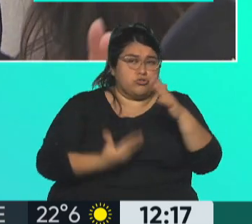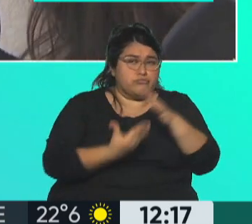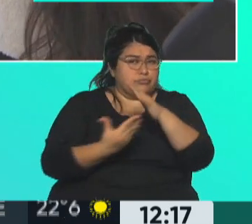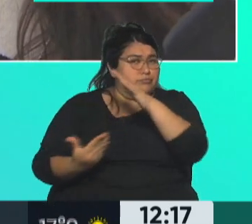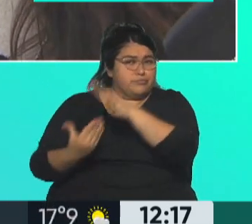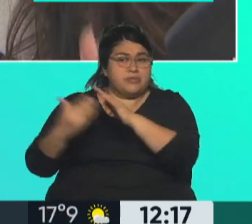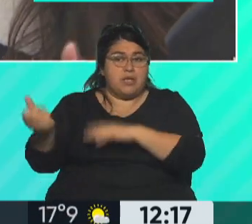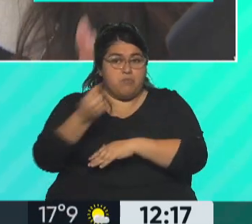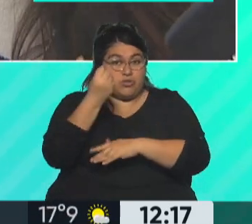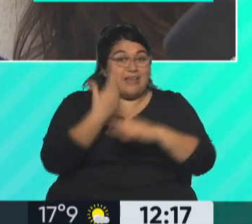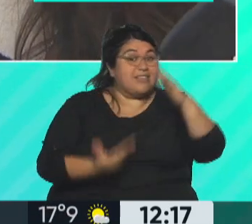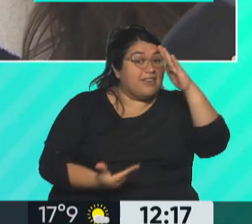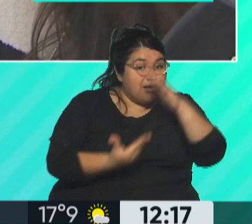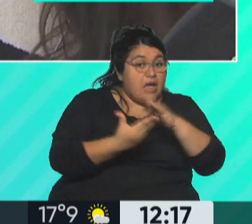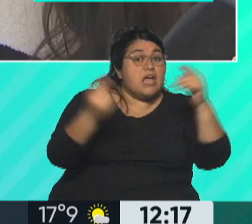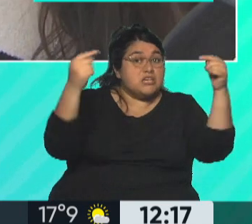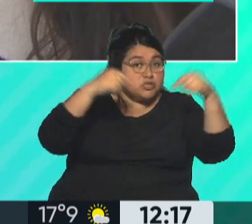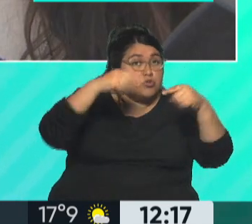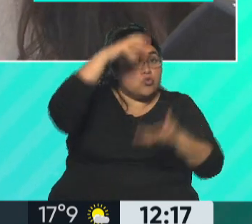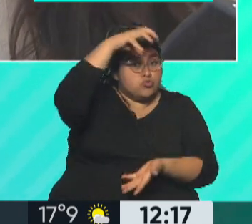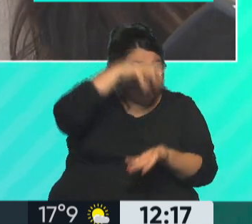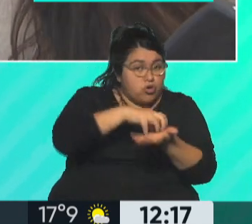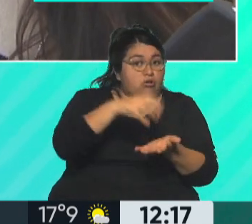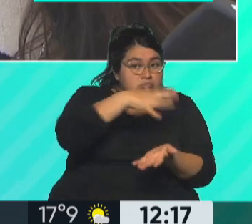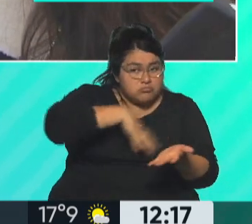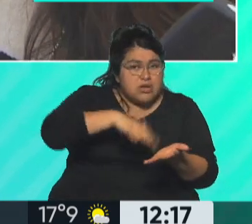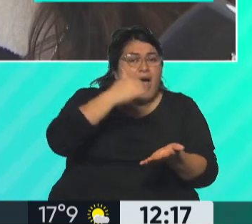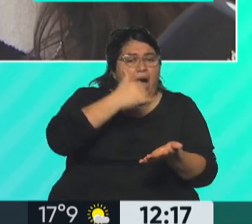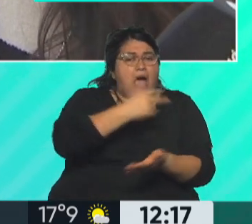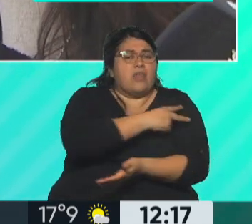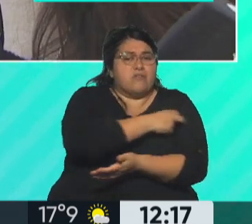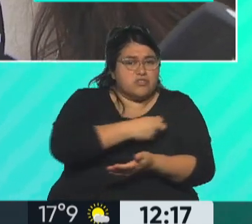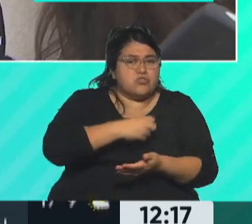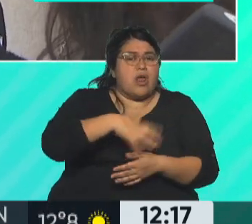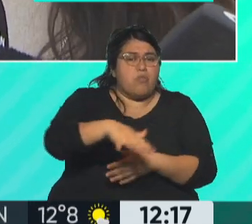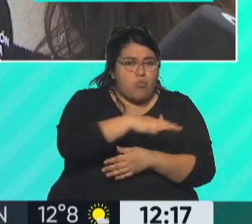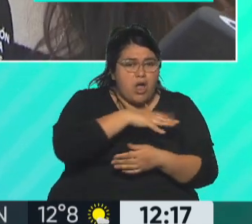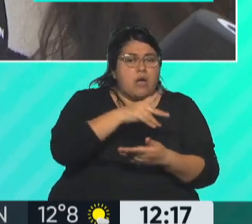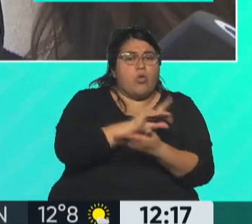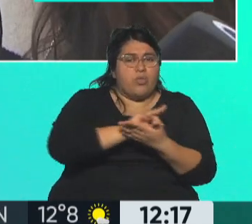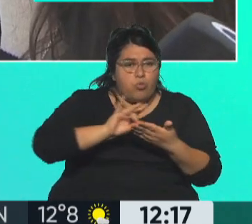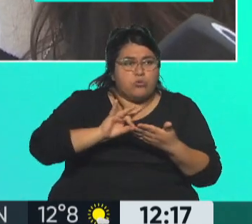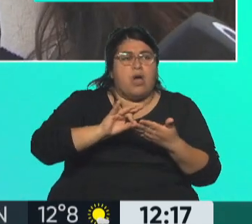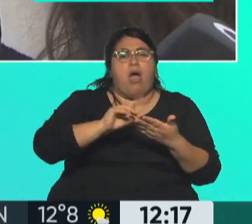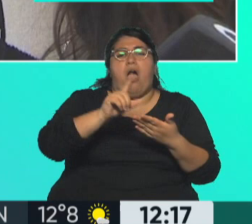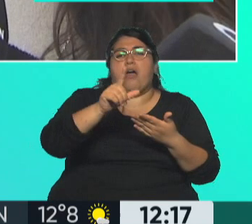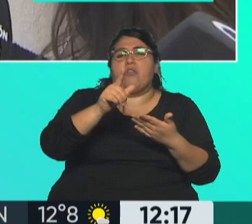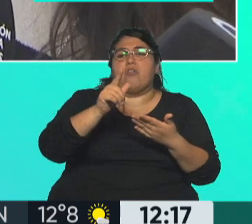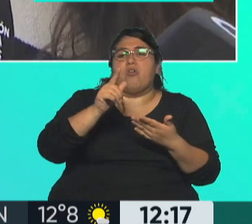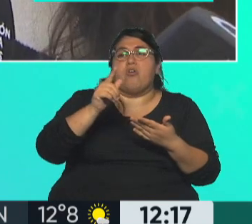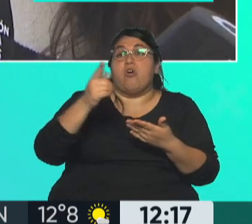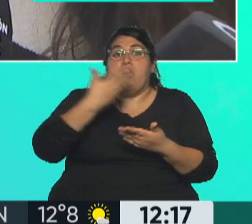Una es la institucional, que está constituida, donde está la Defensora del Pueblo, donde estamos los diputados y donde está el Ejecutivo de la